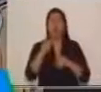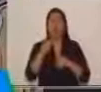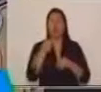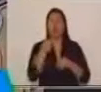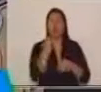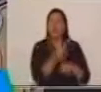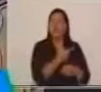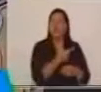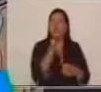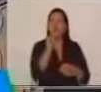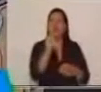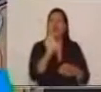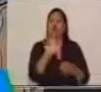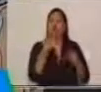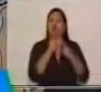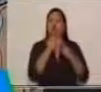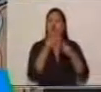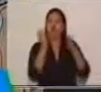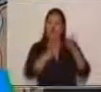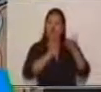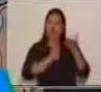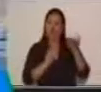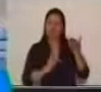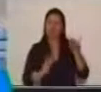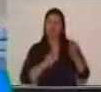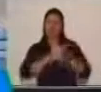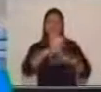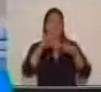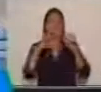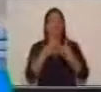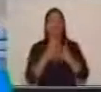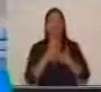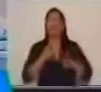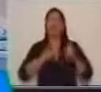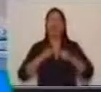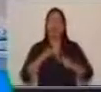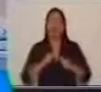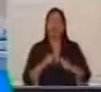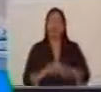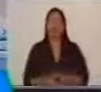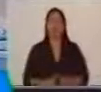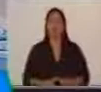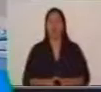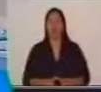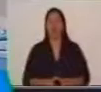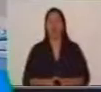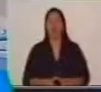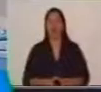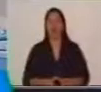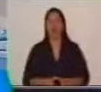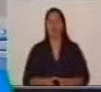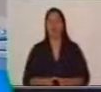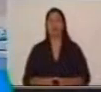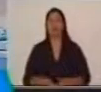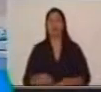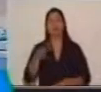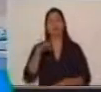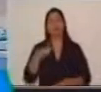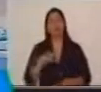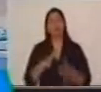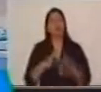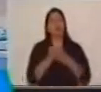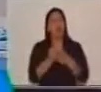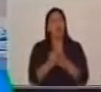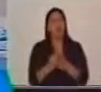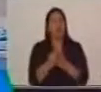palabra, es arte. Todas aquellas personas que en este momento me están viendo y tienen esa habilidad, o posiblemente